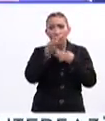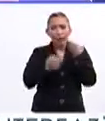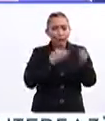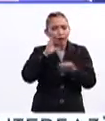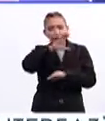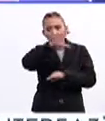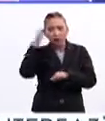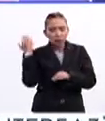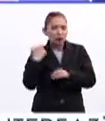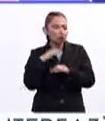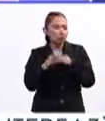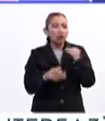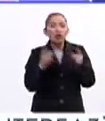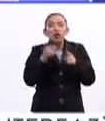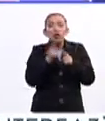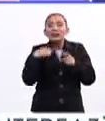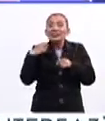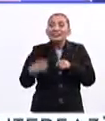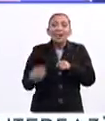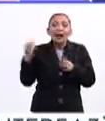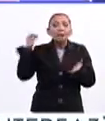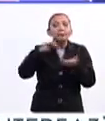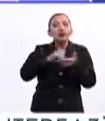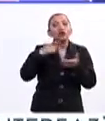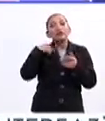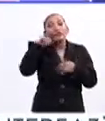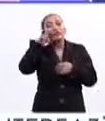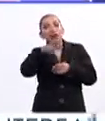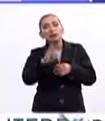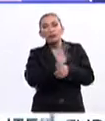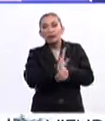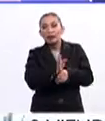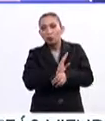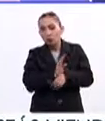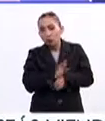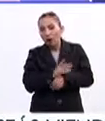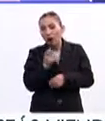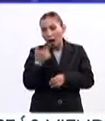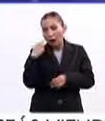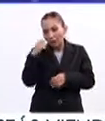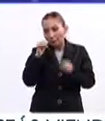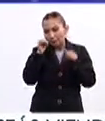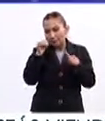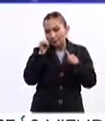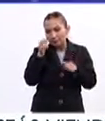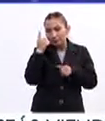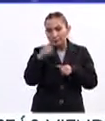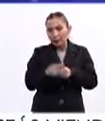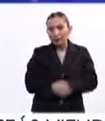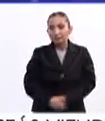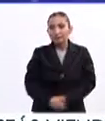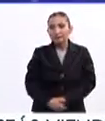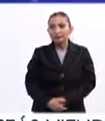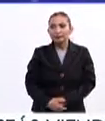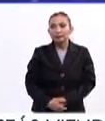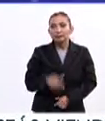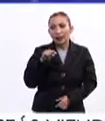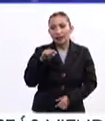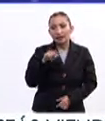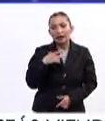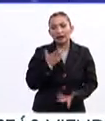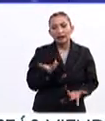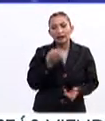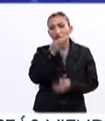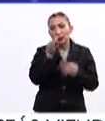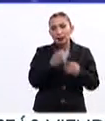noticias, fotos y todo, dónde está poniéndose o dónde está pasando el corto. Entonces hay que estar pendientes para que ahí estamos